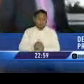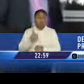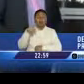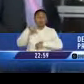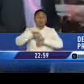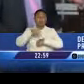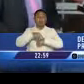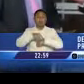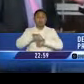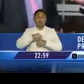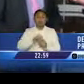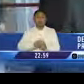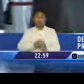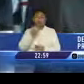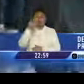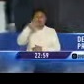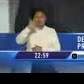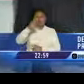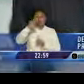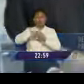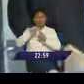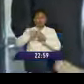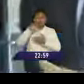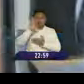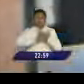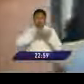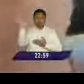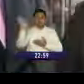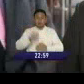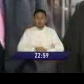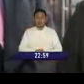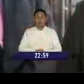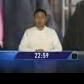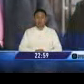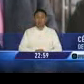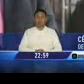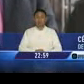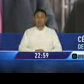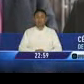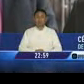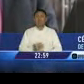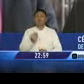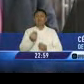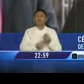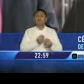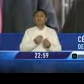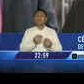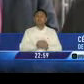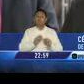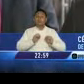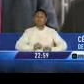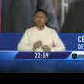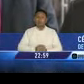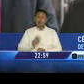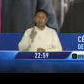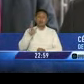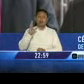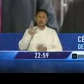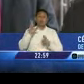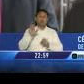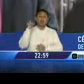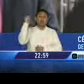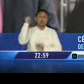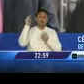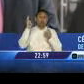tiempo máximo de 18 meses. Lo que se pretende es dar o encasillar en los